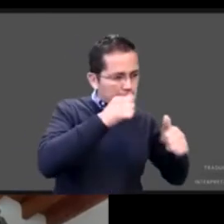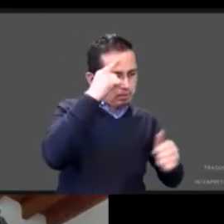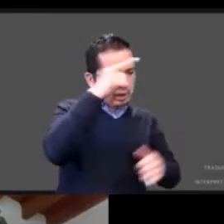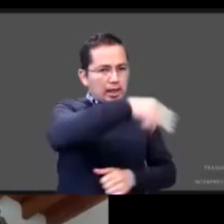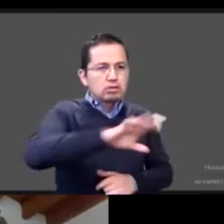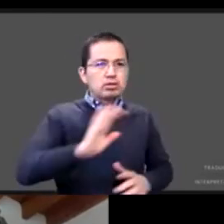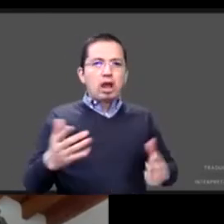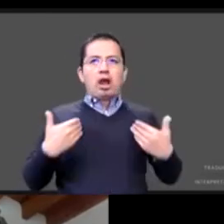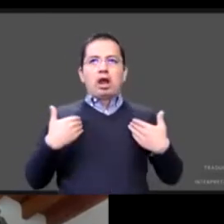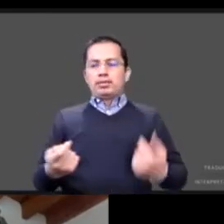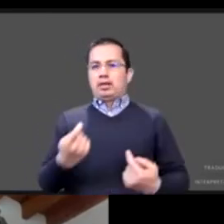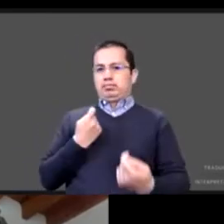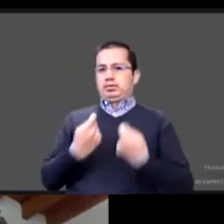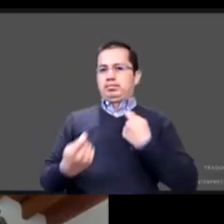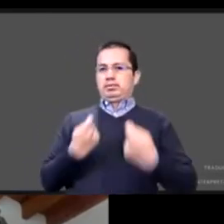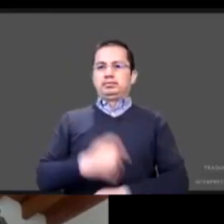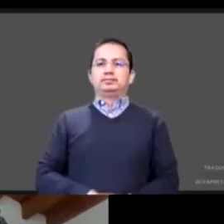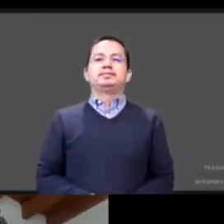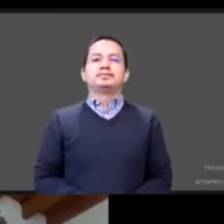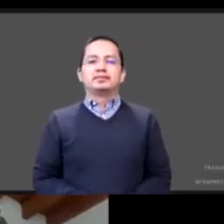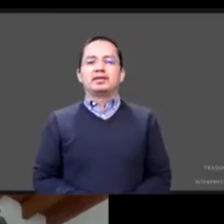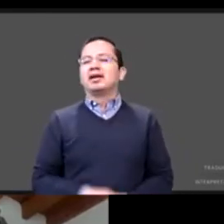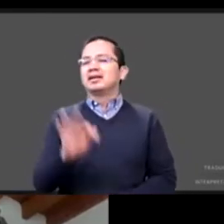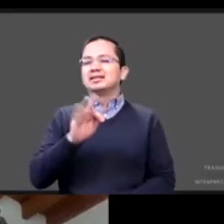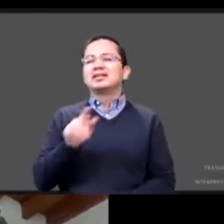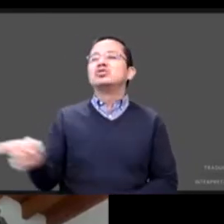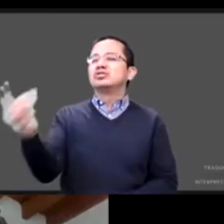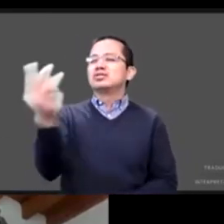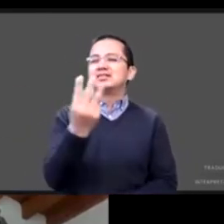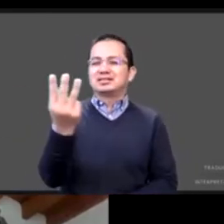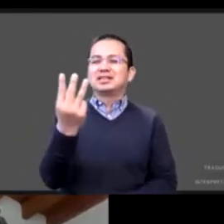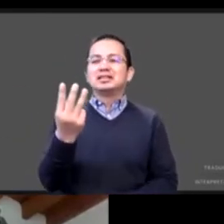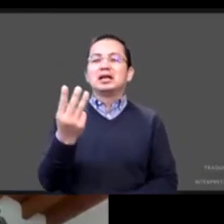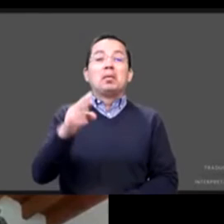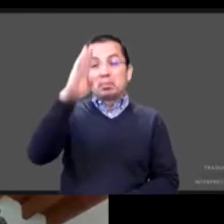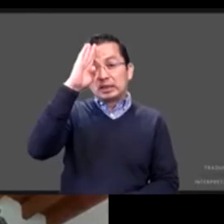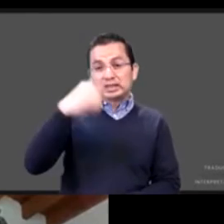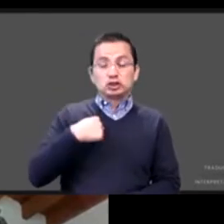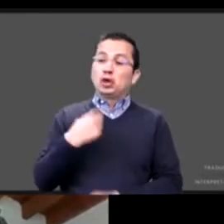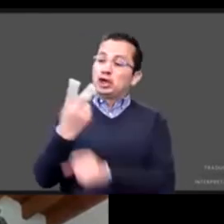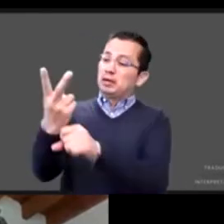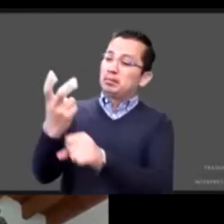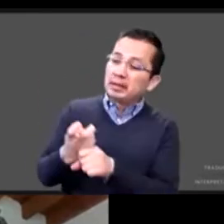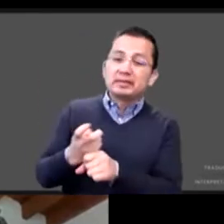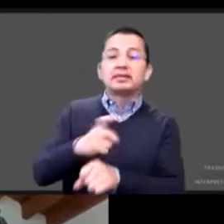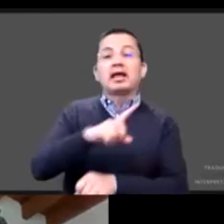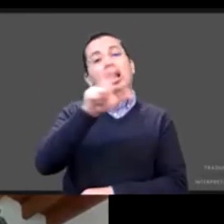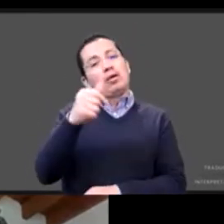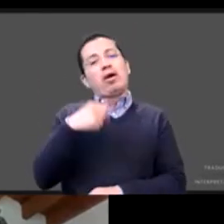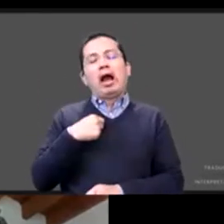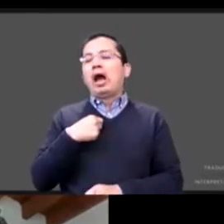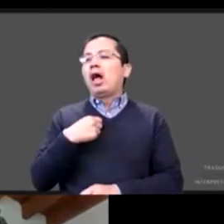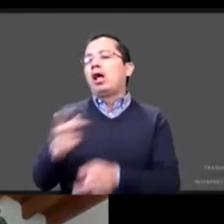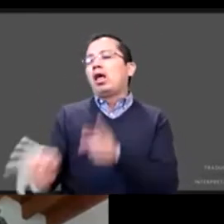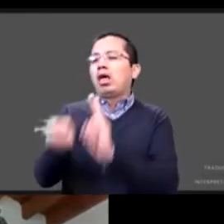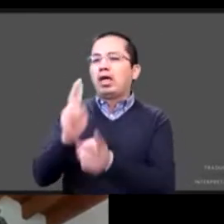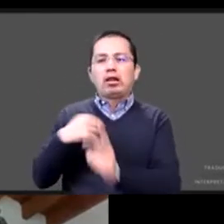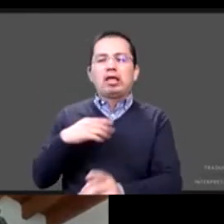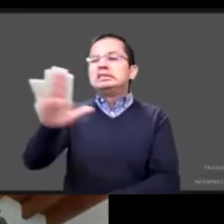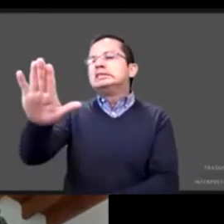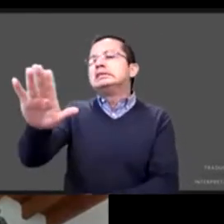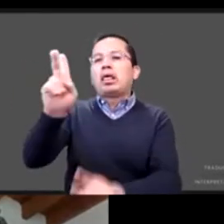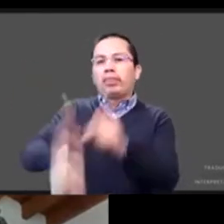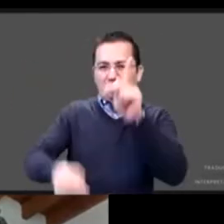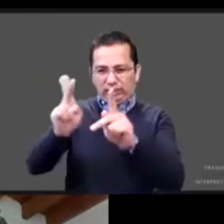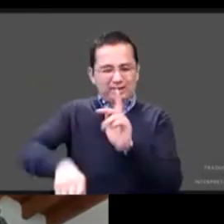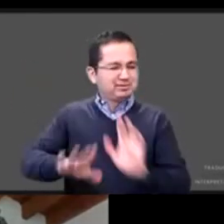decir las invitadas, primero nos invitan a hablar y luego nos están callando, nos están cortando el tiempo, perdón, y ese es el trabajo más feo, quiero seguir conservando